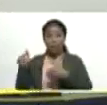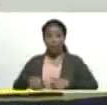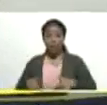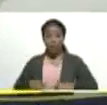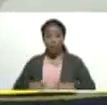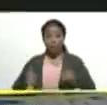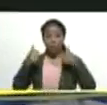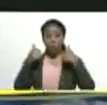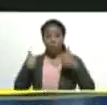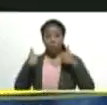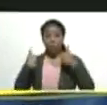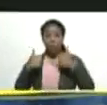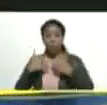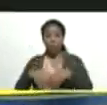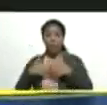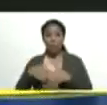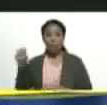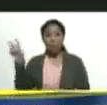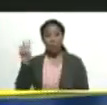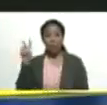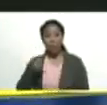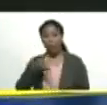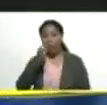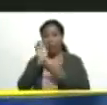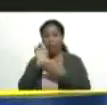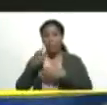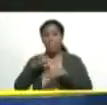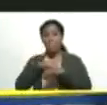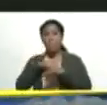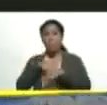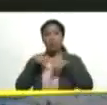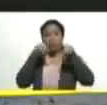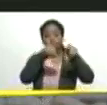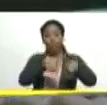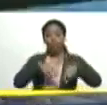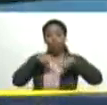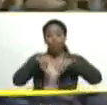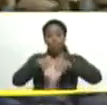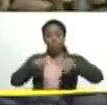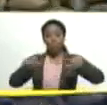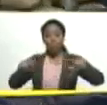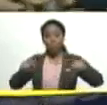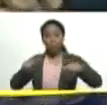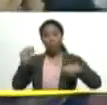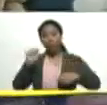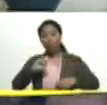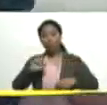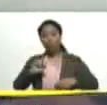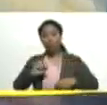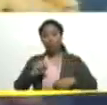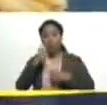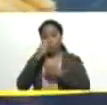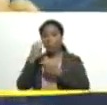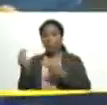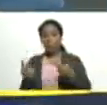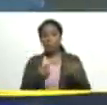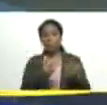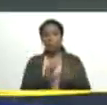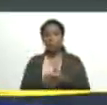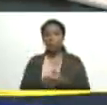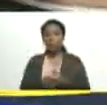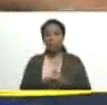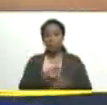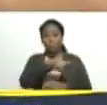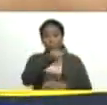de la Corporación Venezolana del Café y del Ministerio de Agricultura y Tierras. Y bueno, presidente, bienvenidos. Están